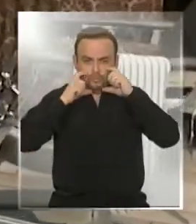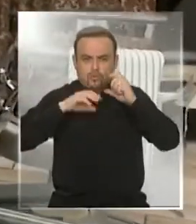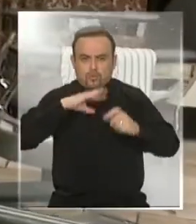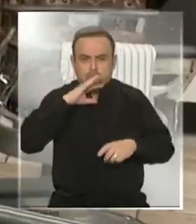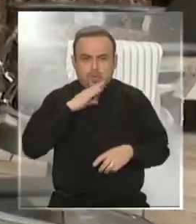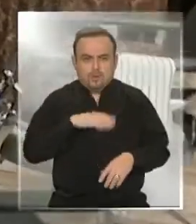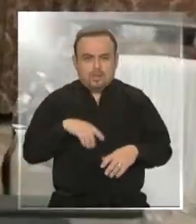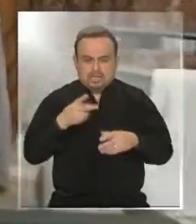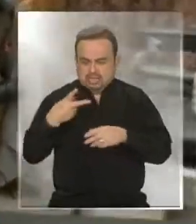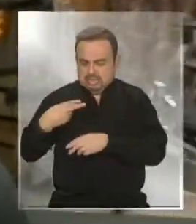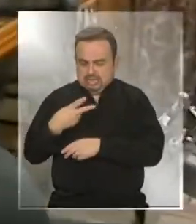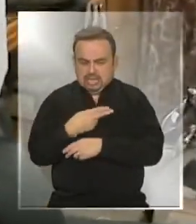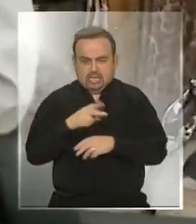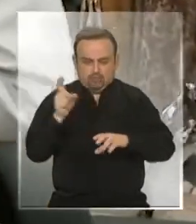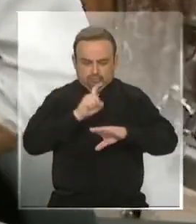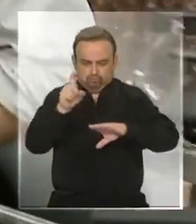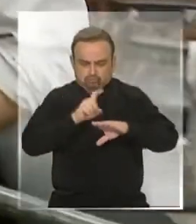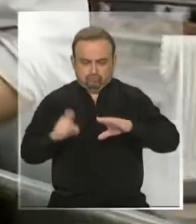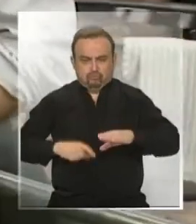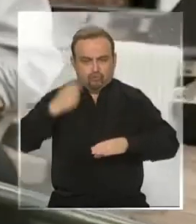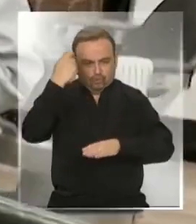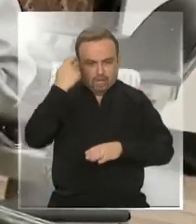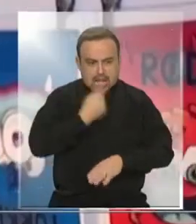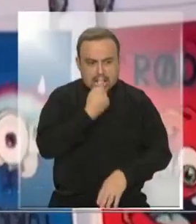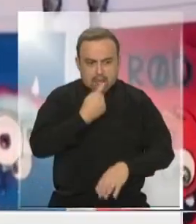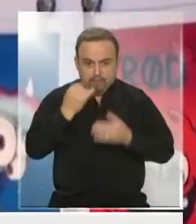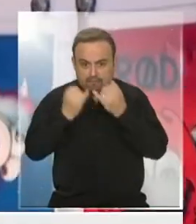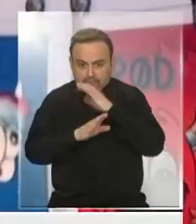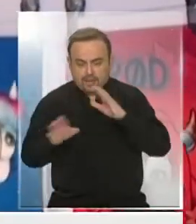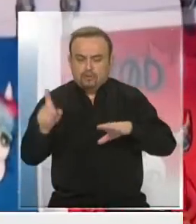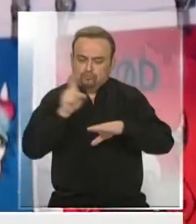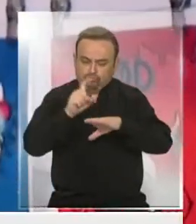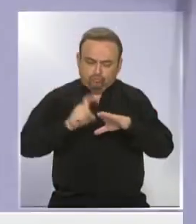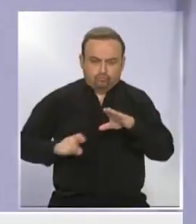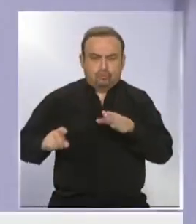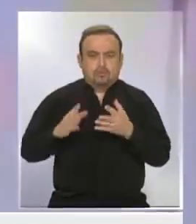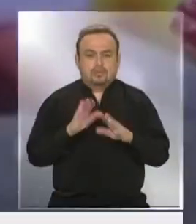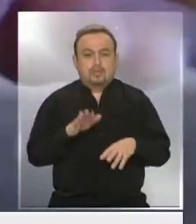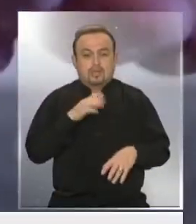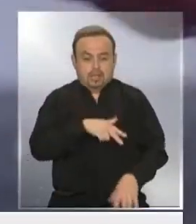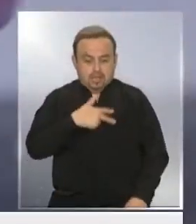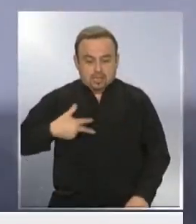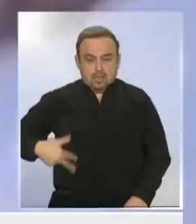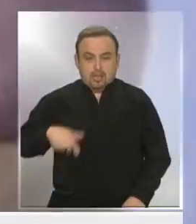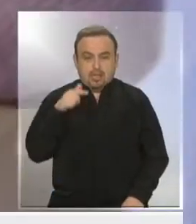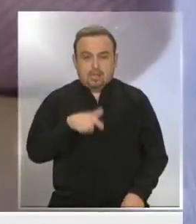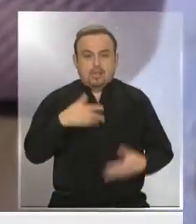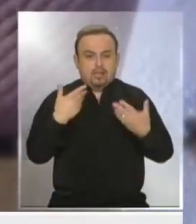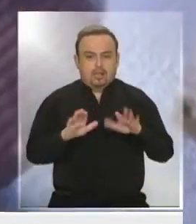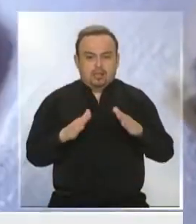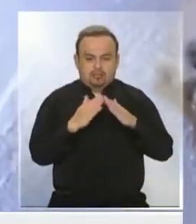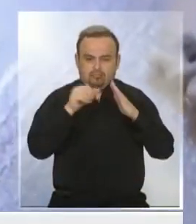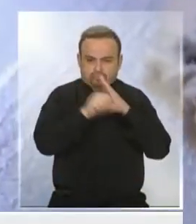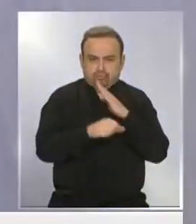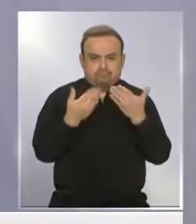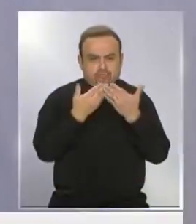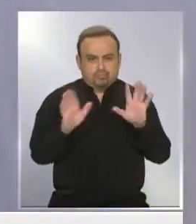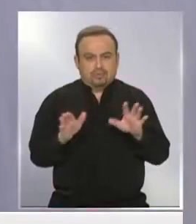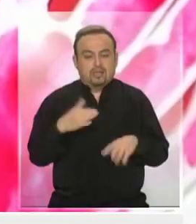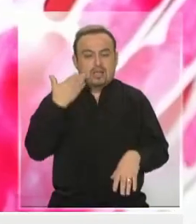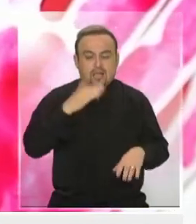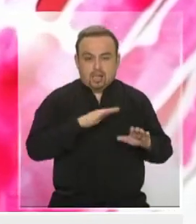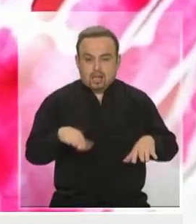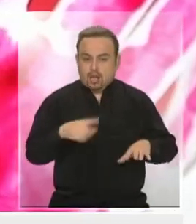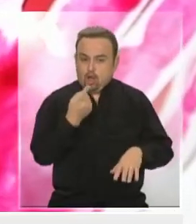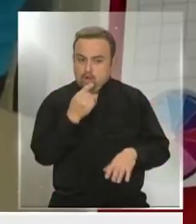desinfectamos las tijeras y peinetas entre cada cliente la semana pasada dinamarca comenzó a levantar las restricciones enviando a los niños